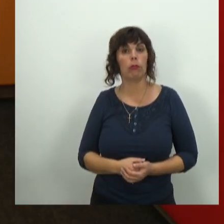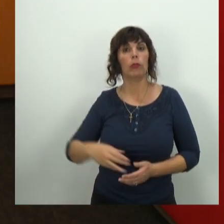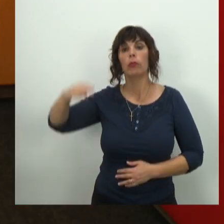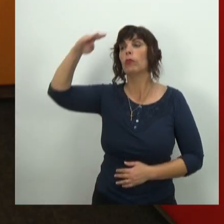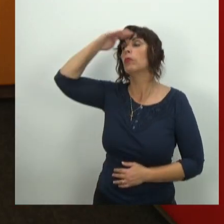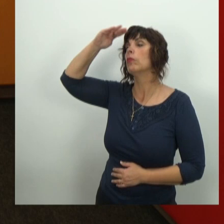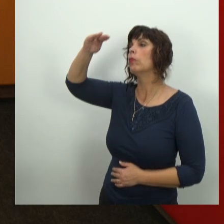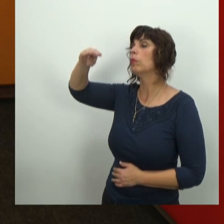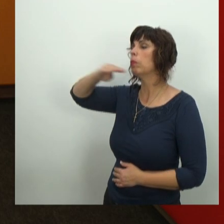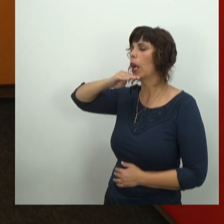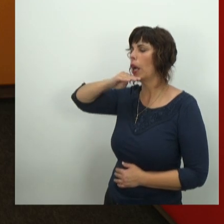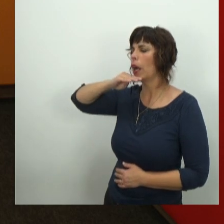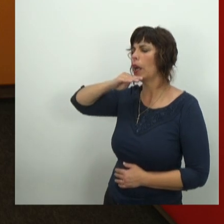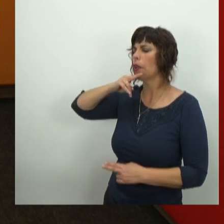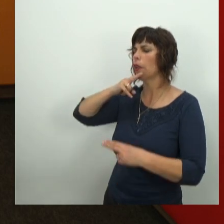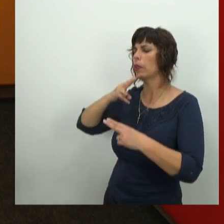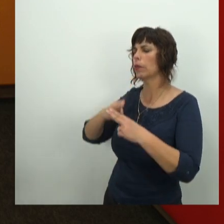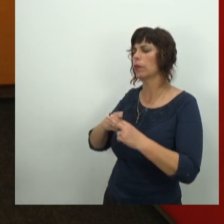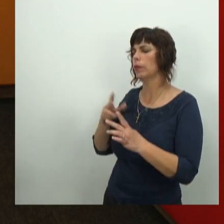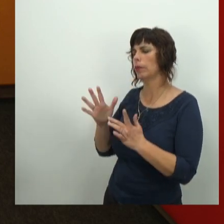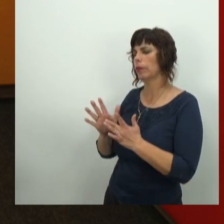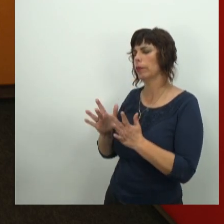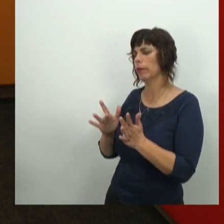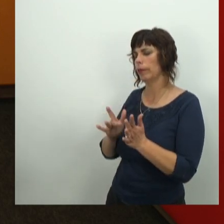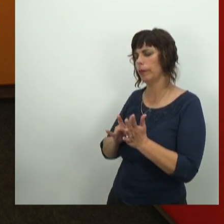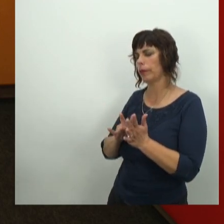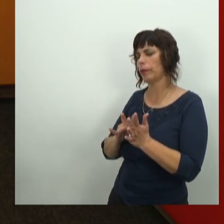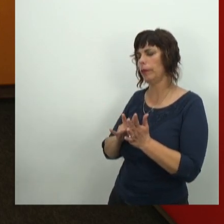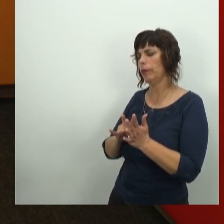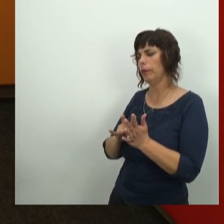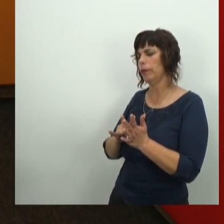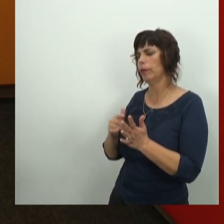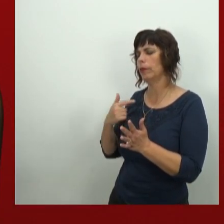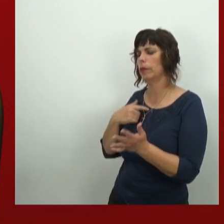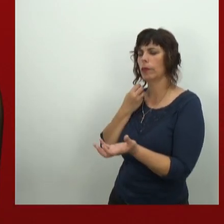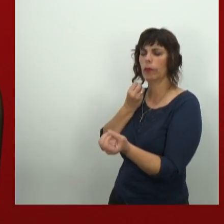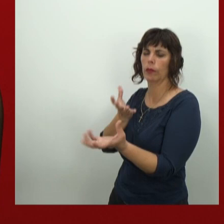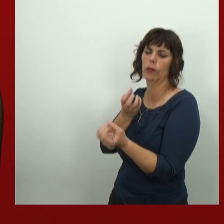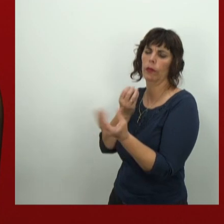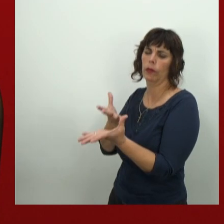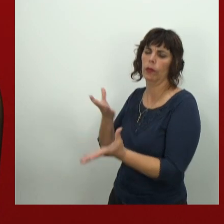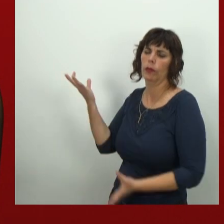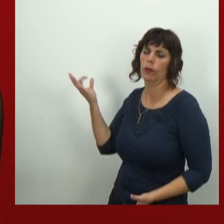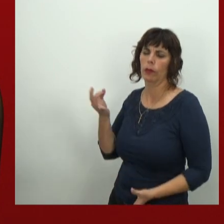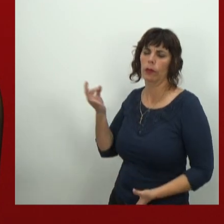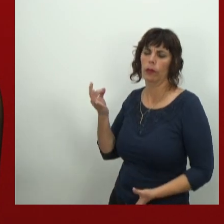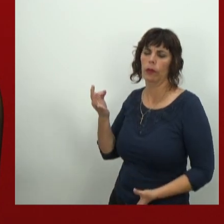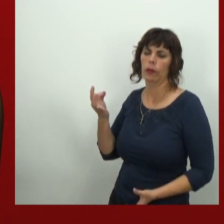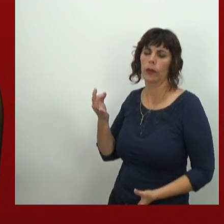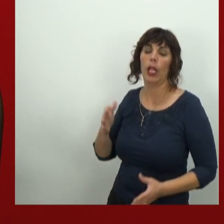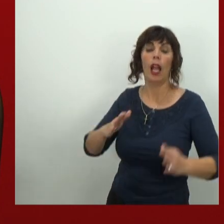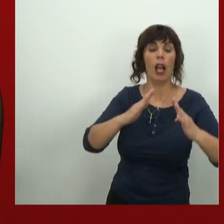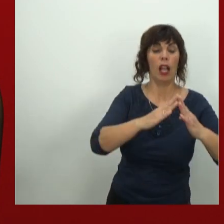Padre, en el nombre de Jesucristo, yo proclamo sobre mi